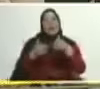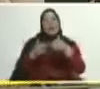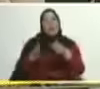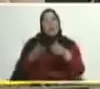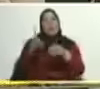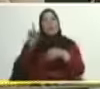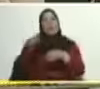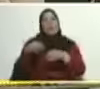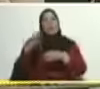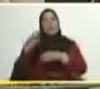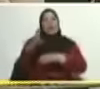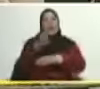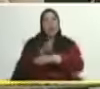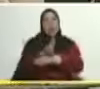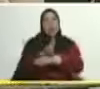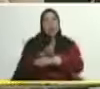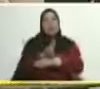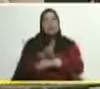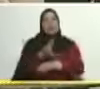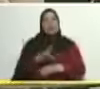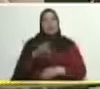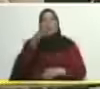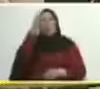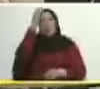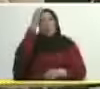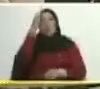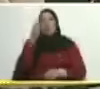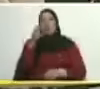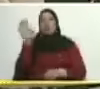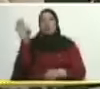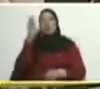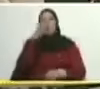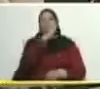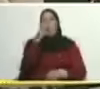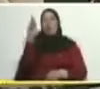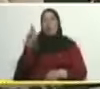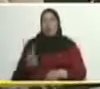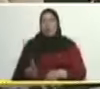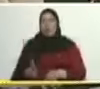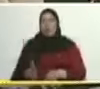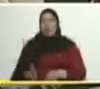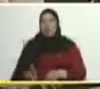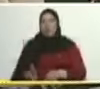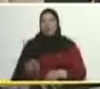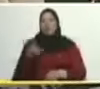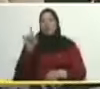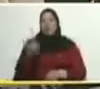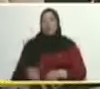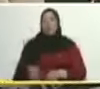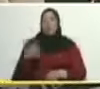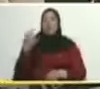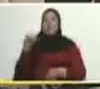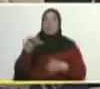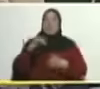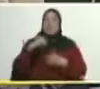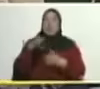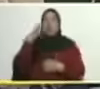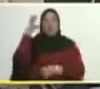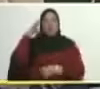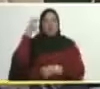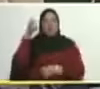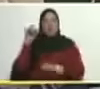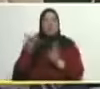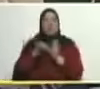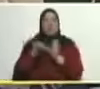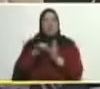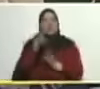Rica, en Estados Unidos, en Canadá, en el Caribe, en Europa Occidental. Marcos